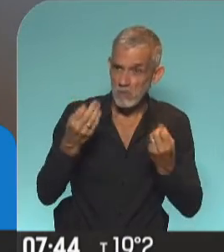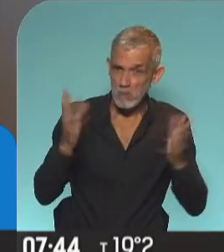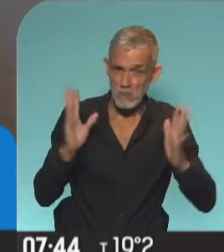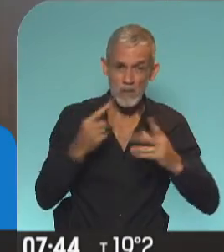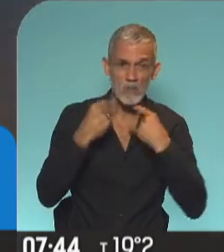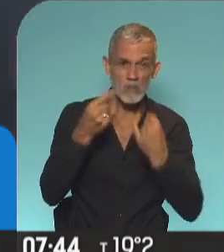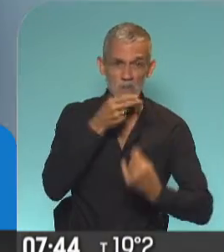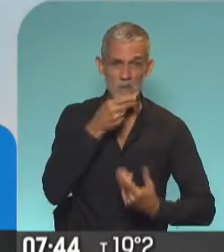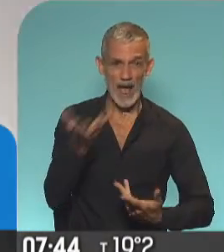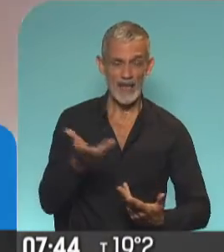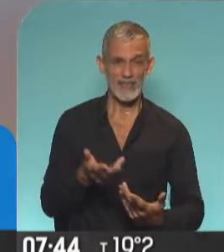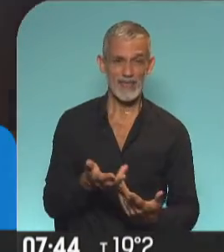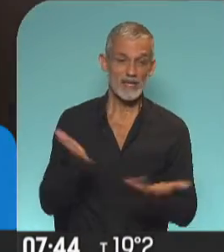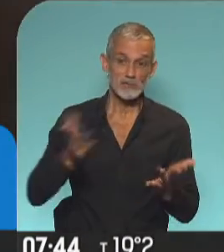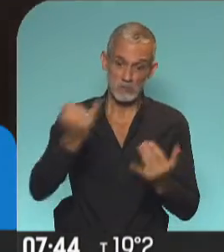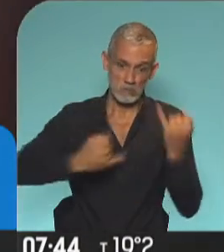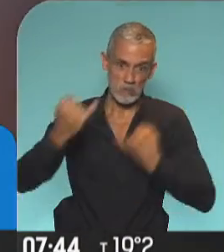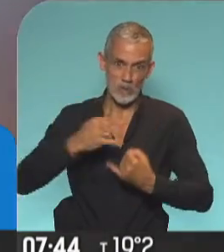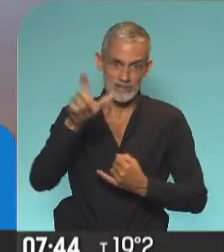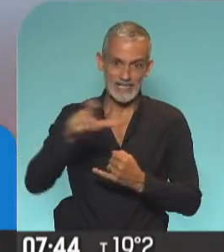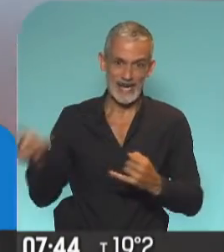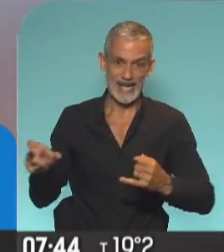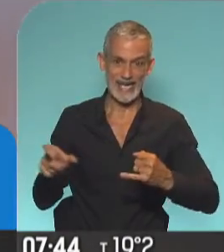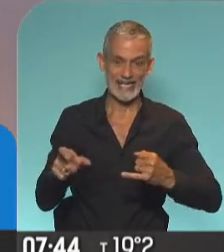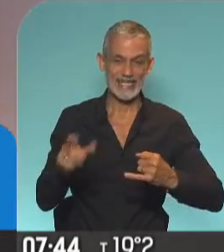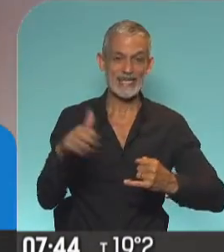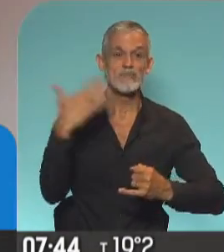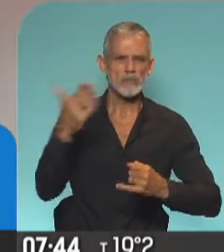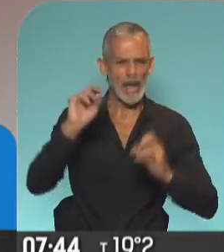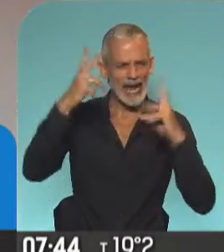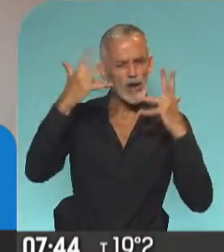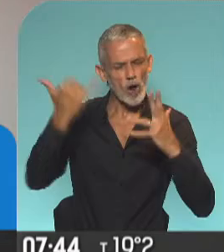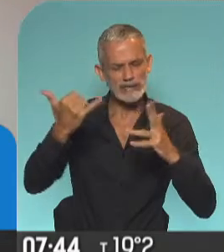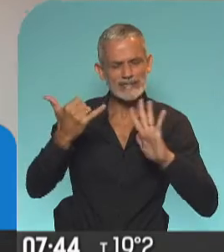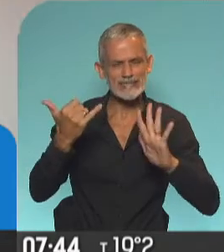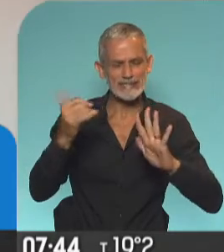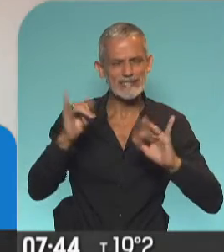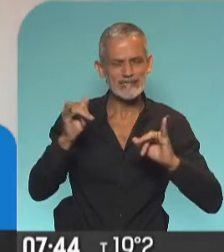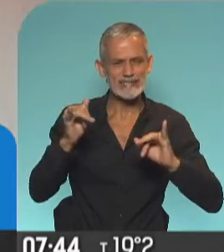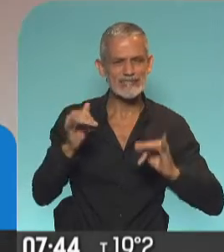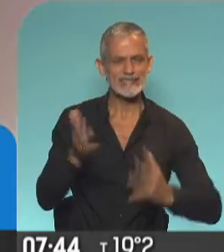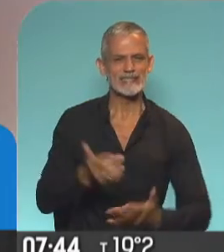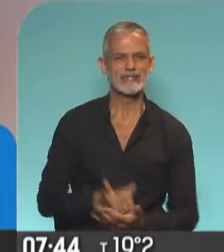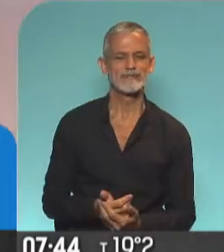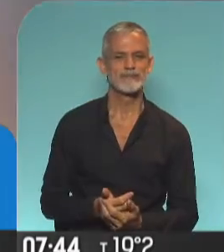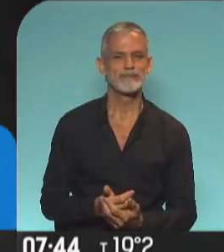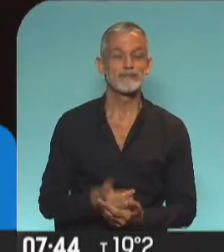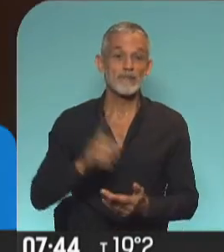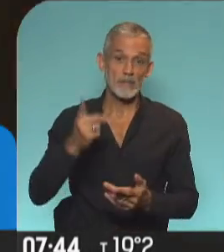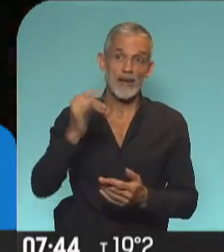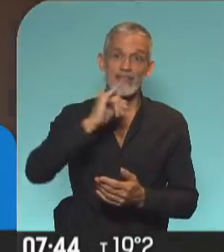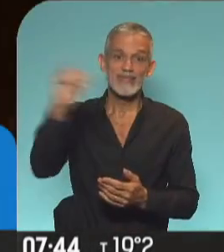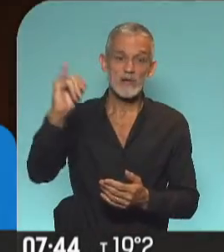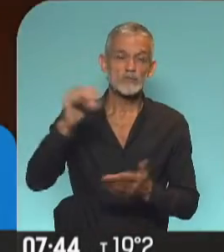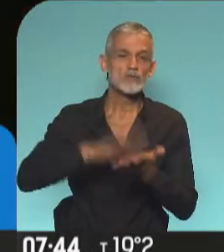¿no? Esto nos manifestaban esto. Después hay enojos, sí, hay enojos, después hay denuncias